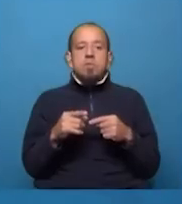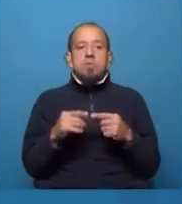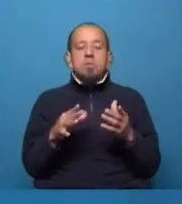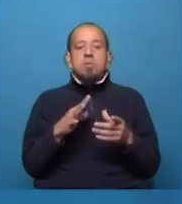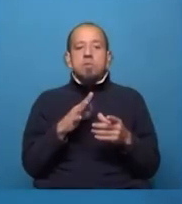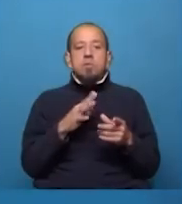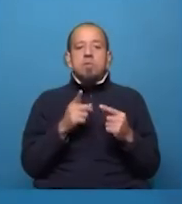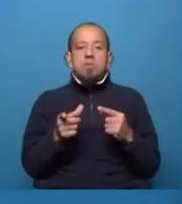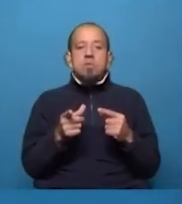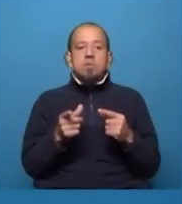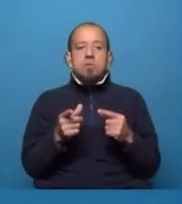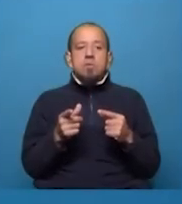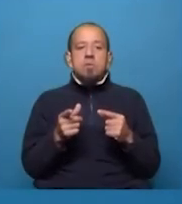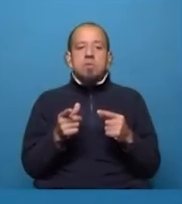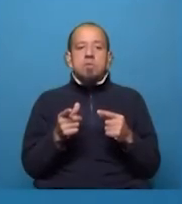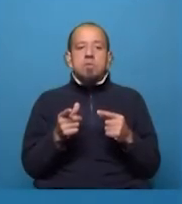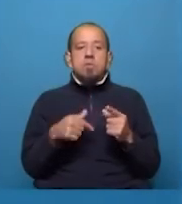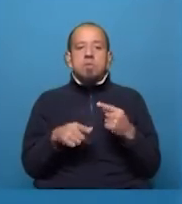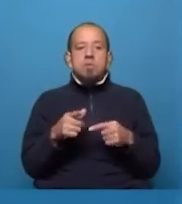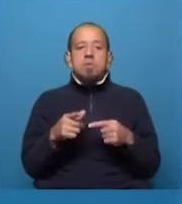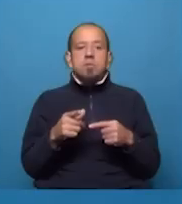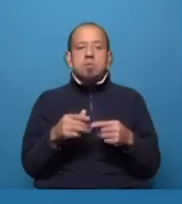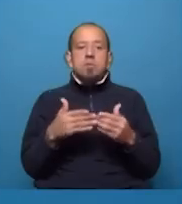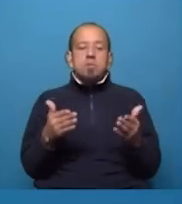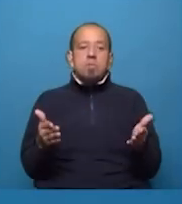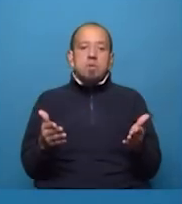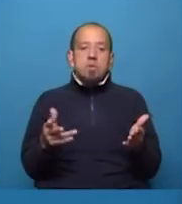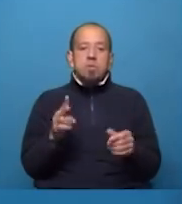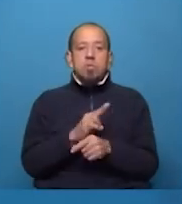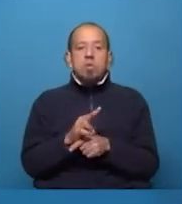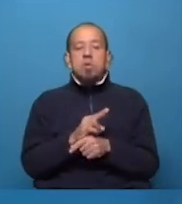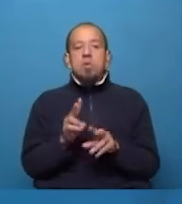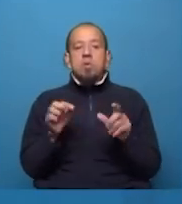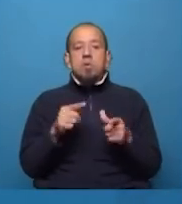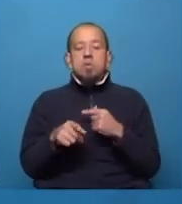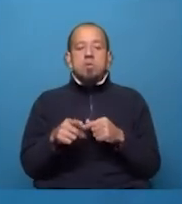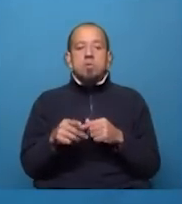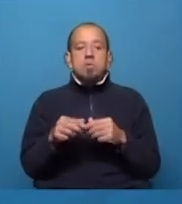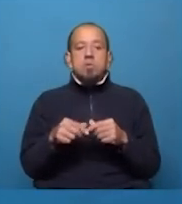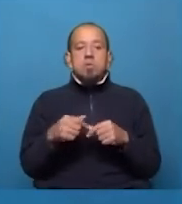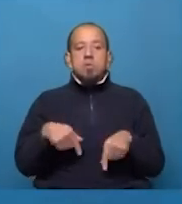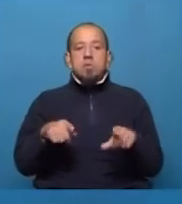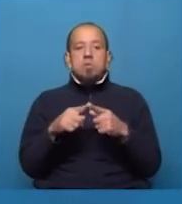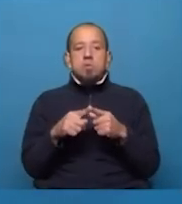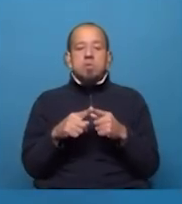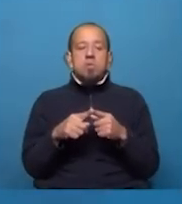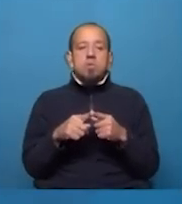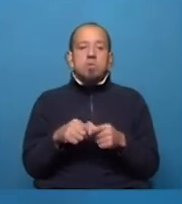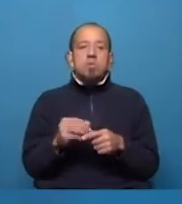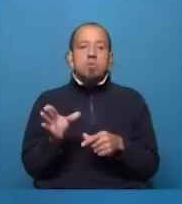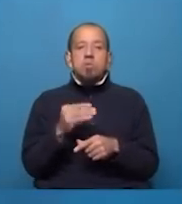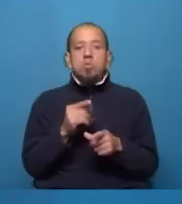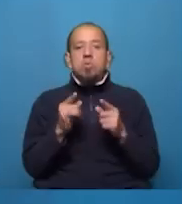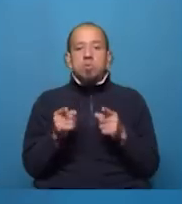tiempo donde había estructuras montadas para defender el lavado y defender ese tipo de capitales este todo